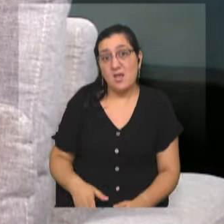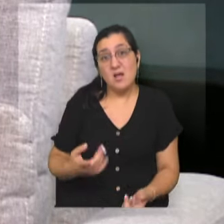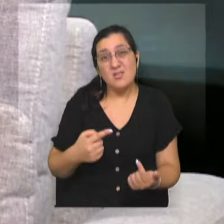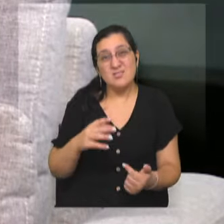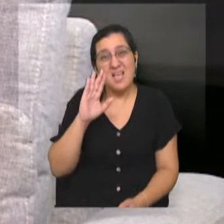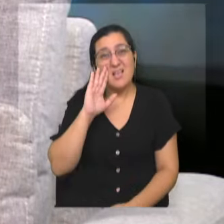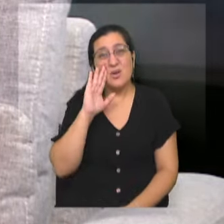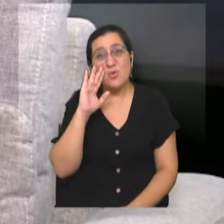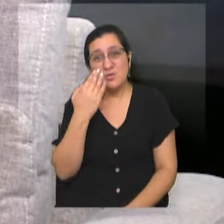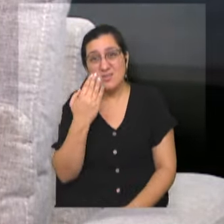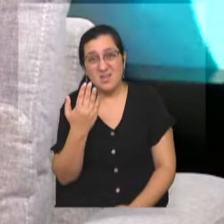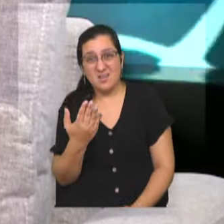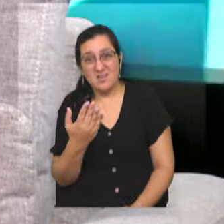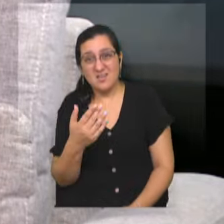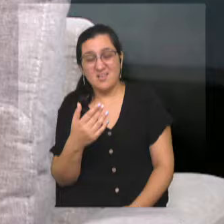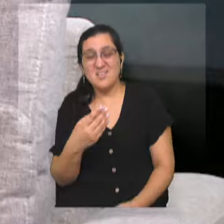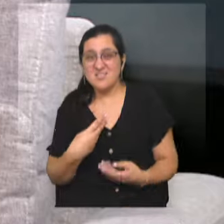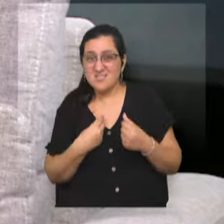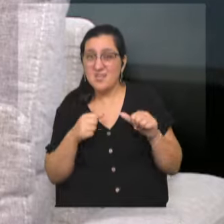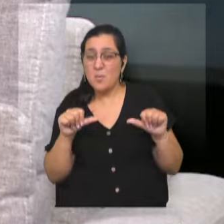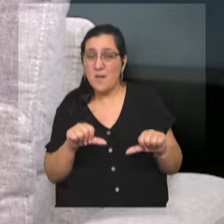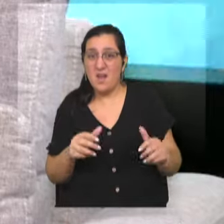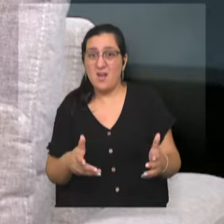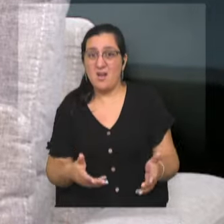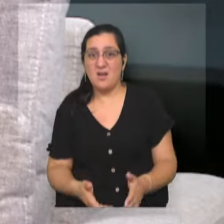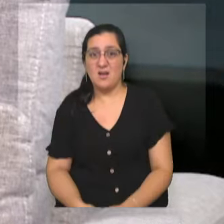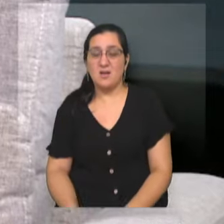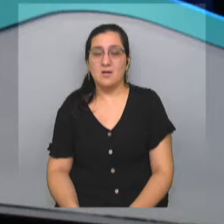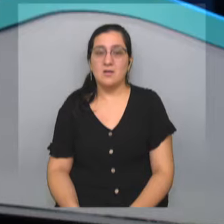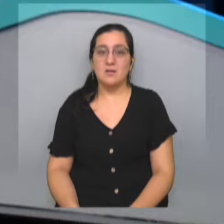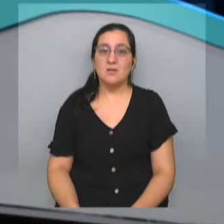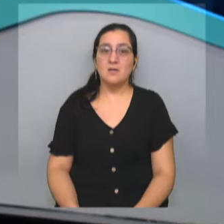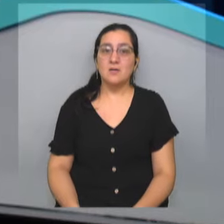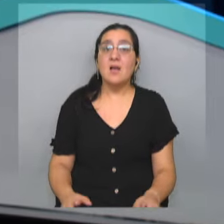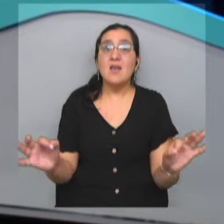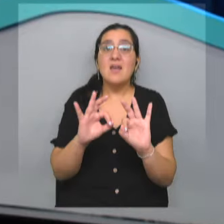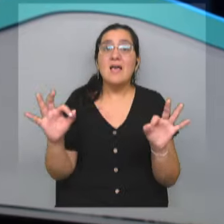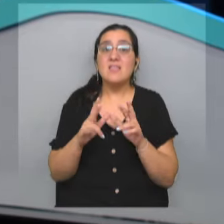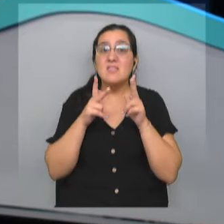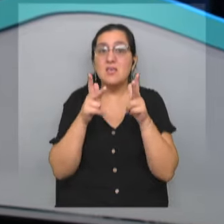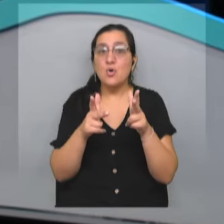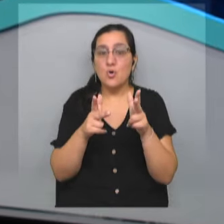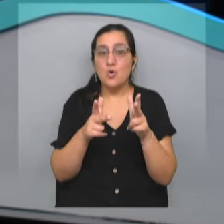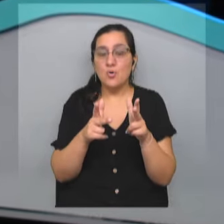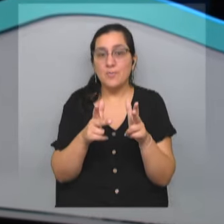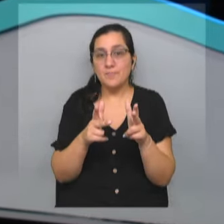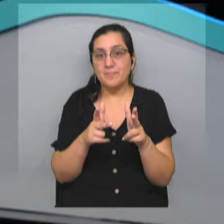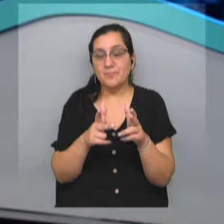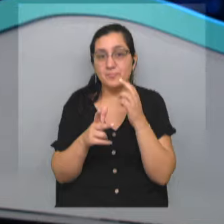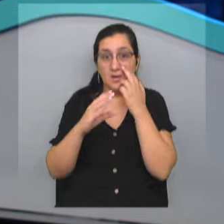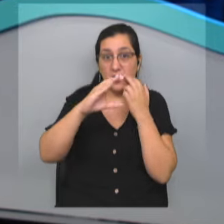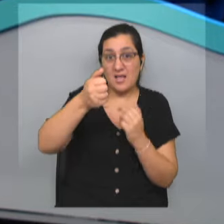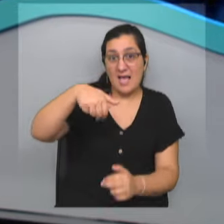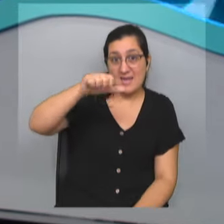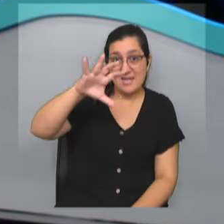ese sentimiento y borrarlo con total liviandad. Incluso nadie ha dicho, por lo menos no vi... reacciones de Canessa,